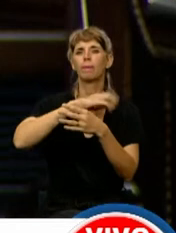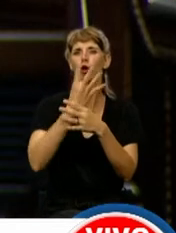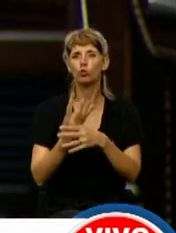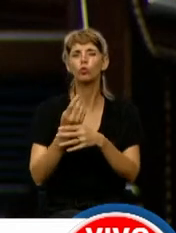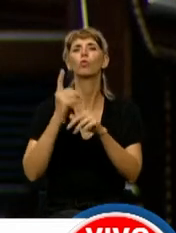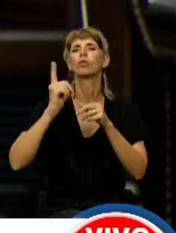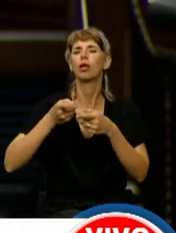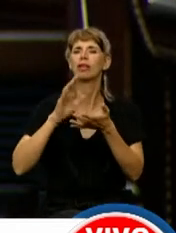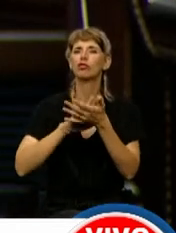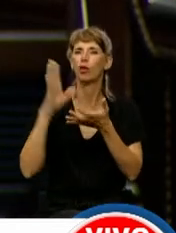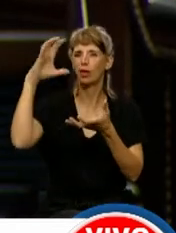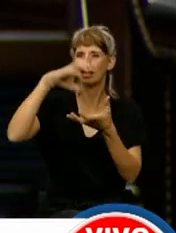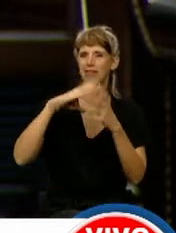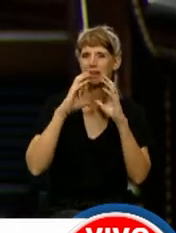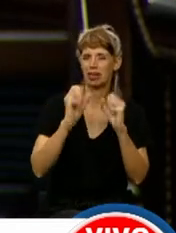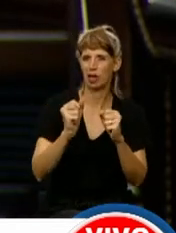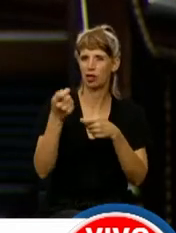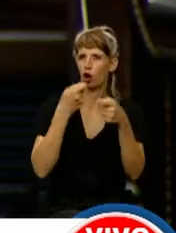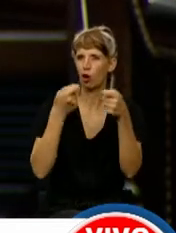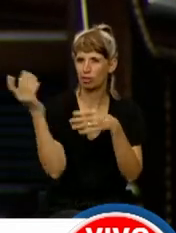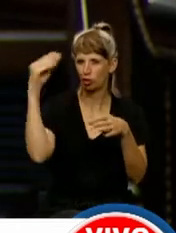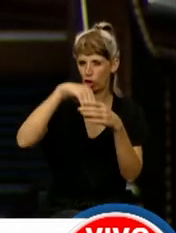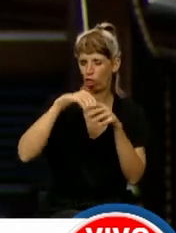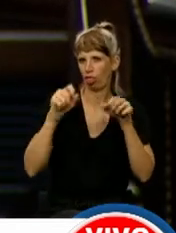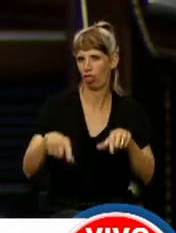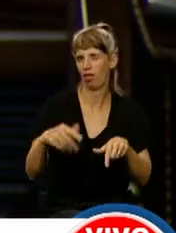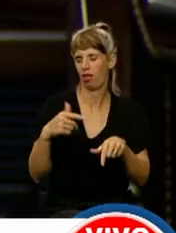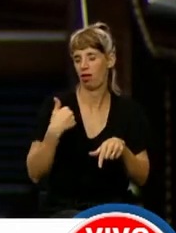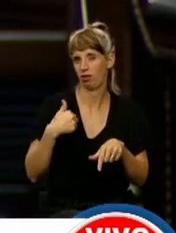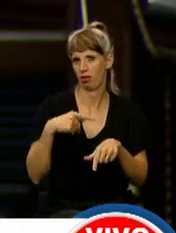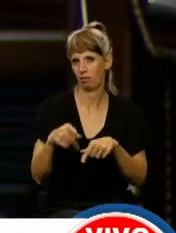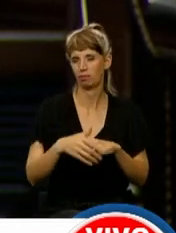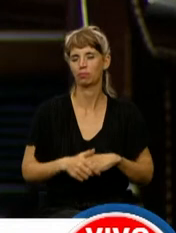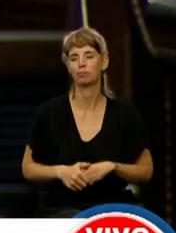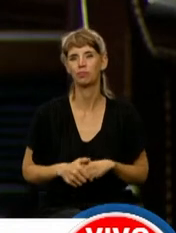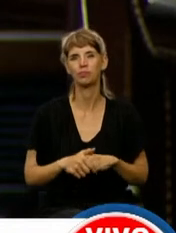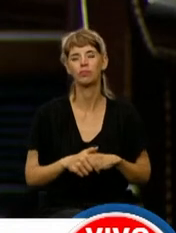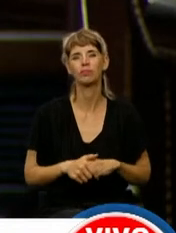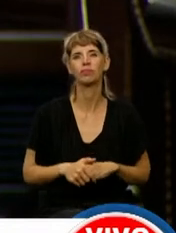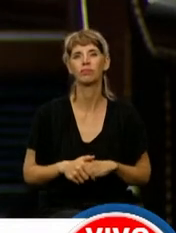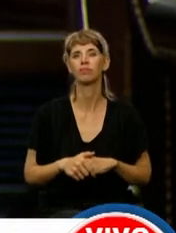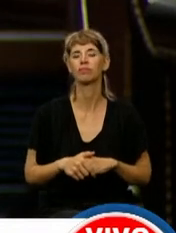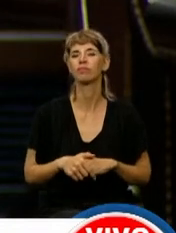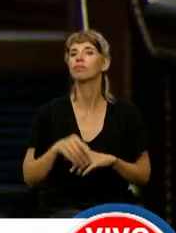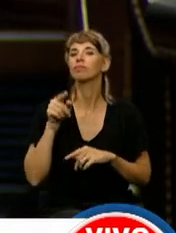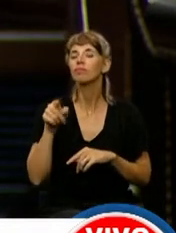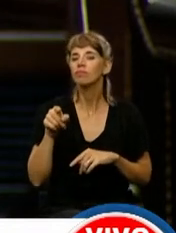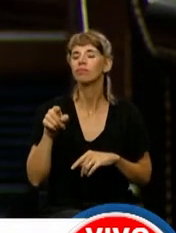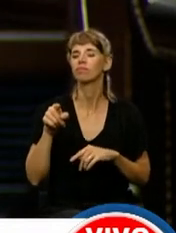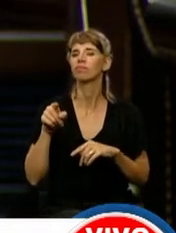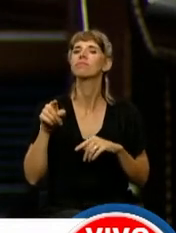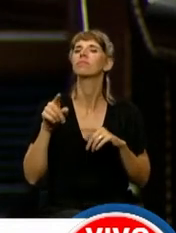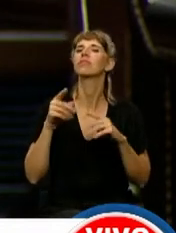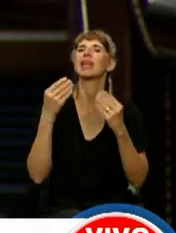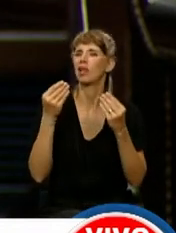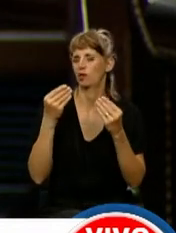de la secretaria de comercio interior de este gobierno y está claro que no solamente ese acceso de